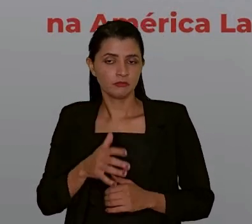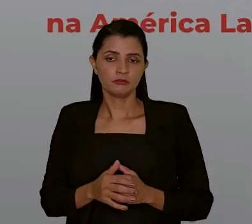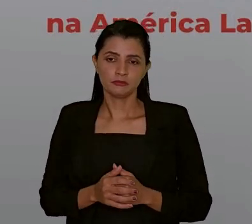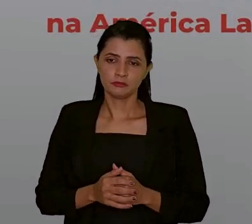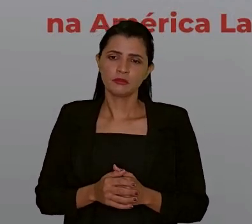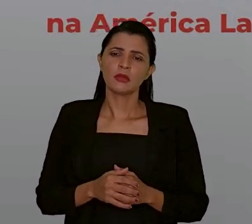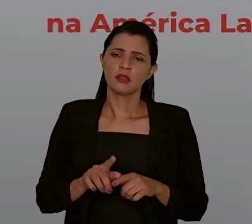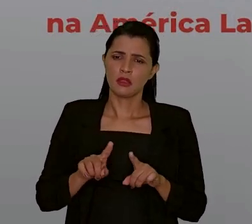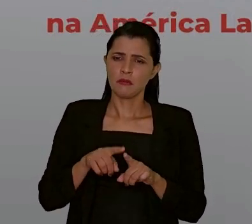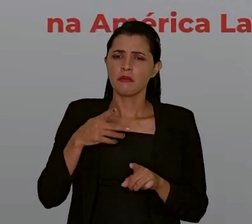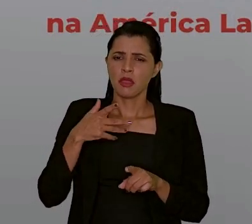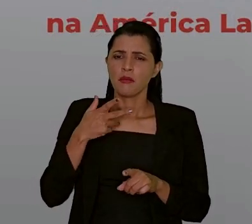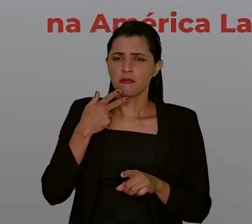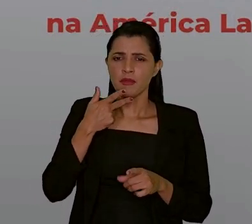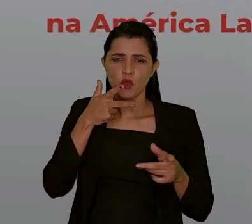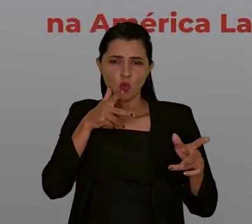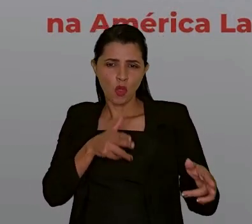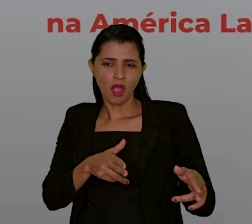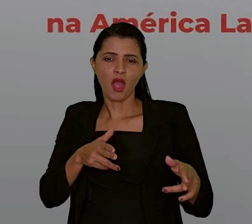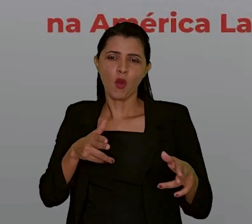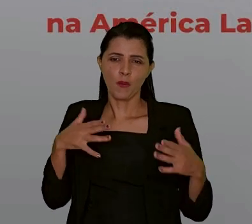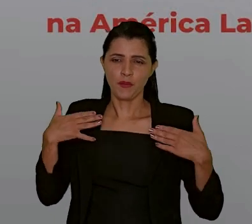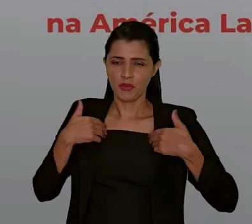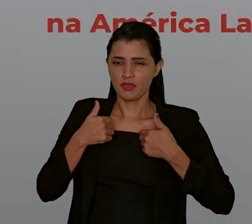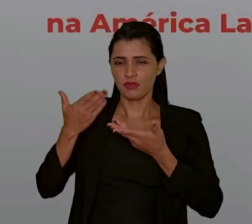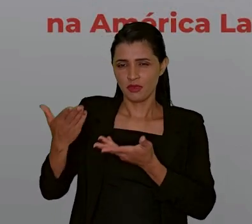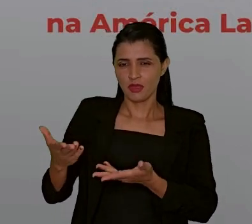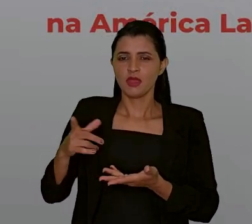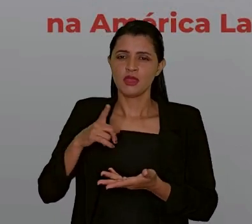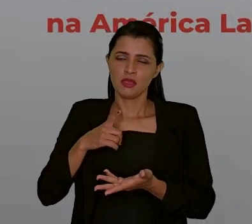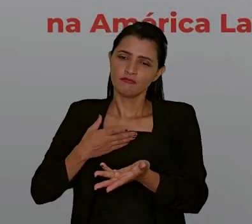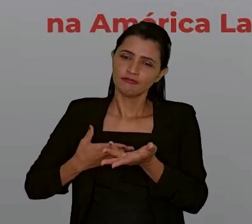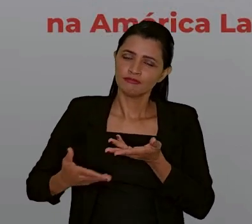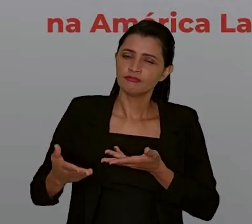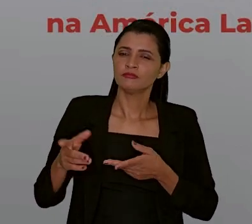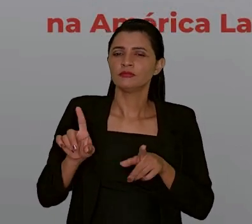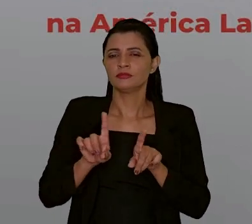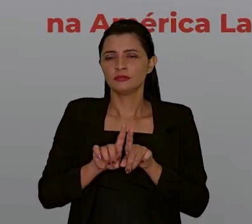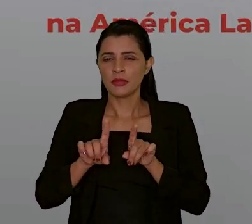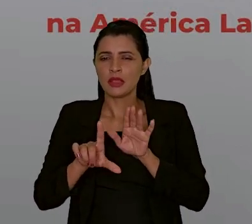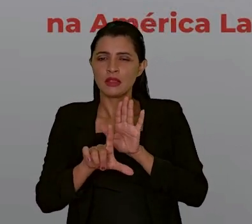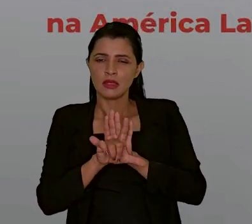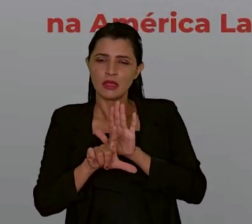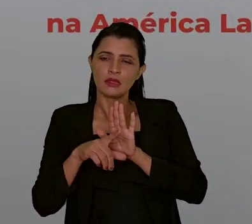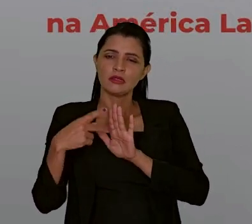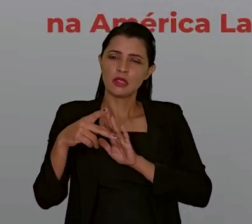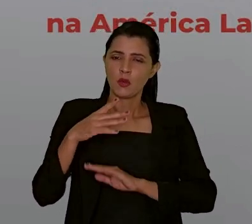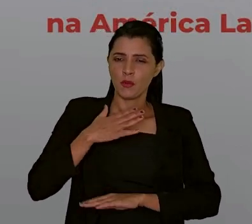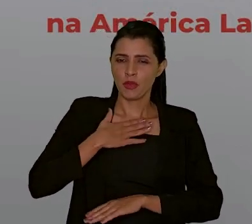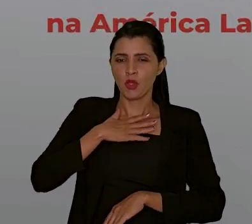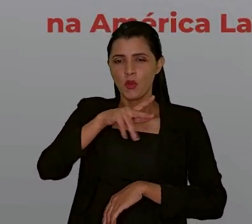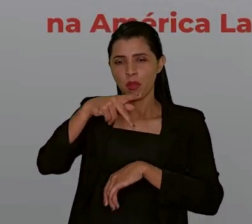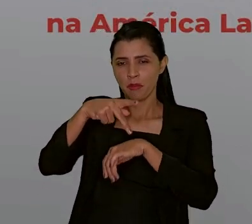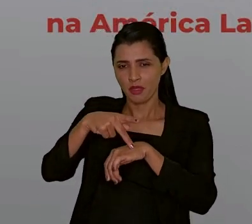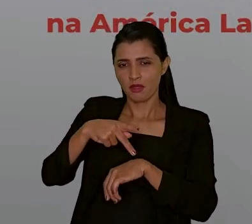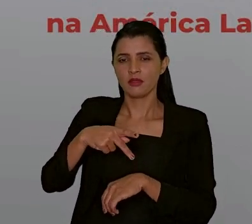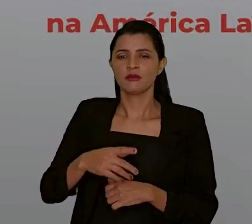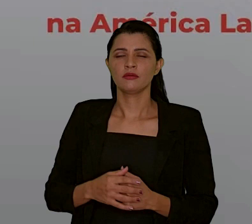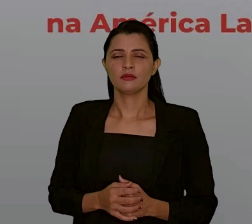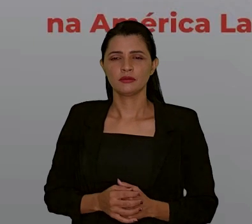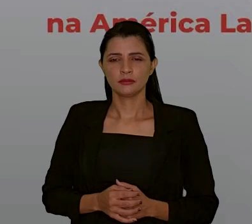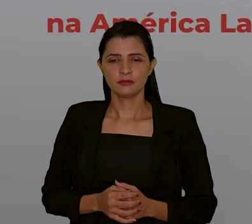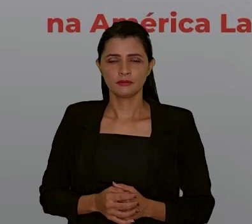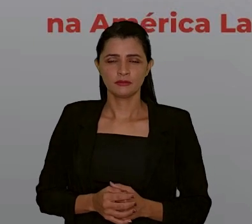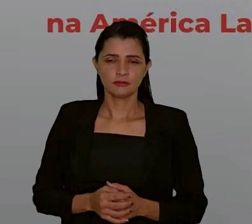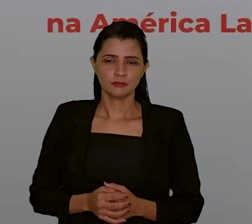Tomando las palabras de la ministra, les comparto la legislación de mi país.